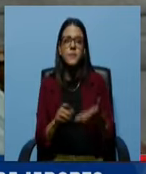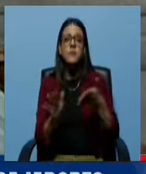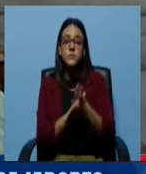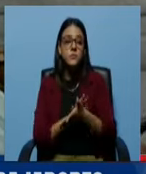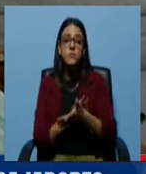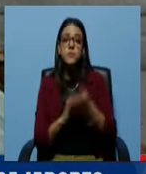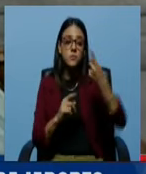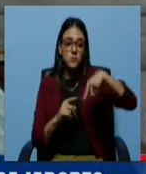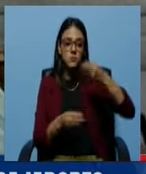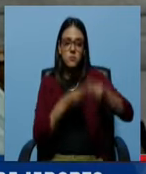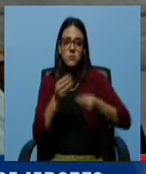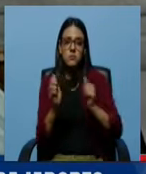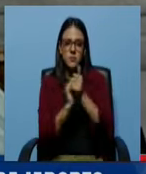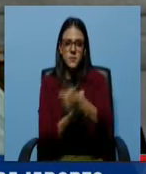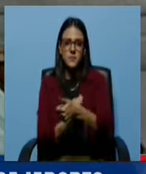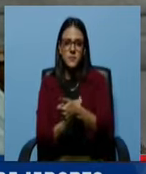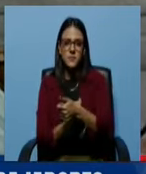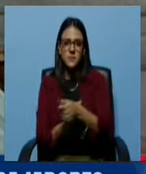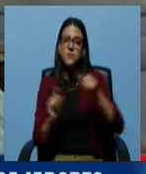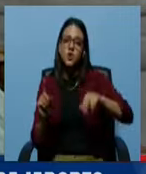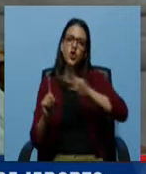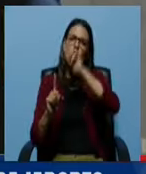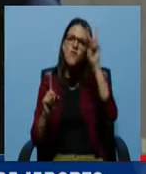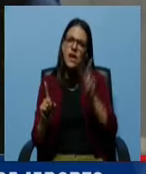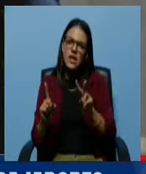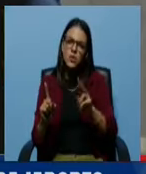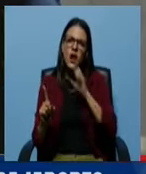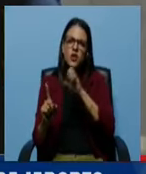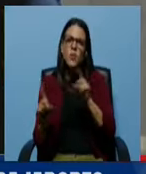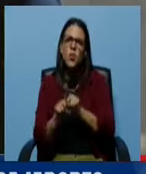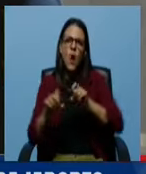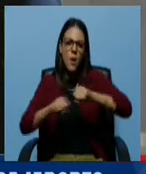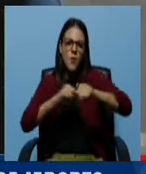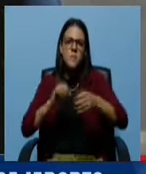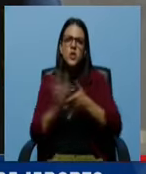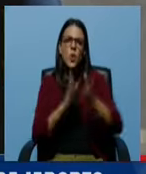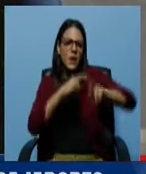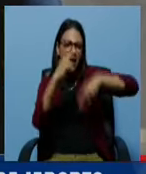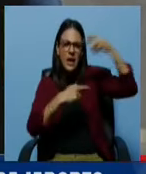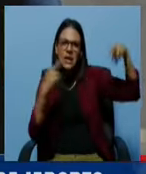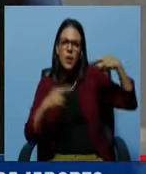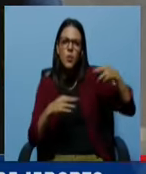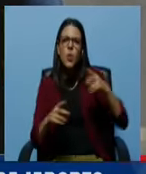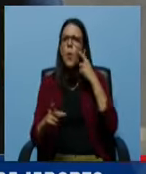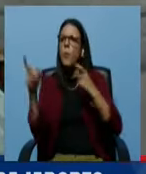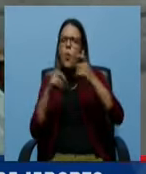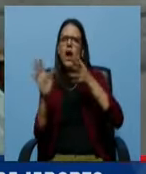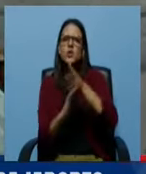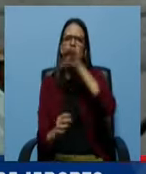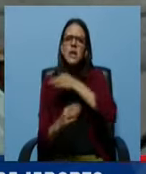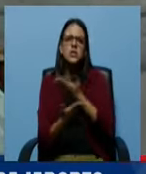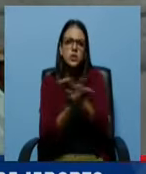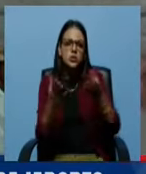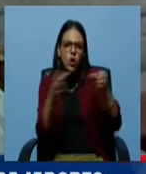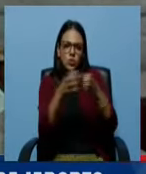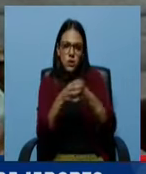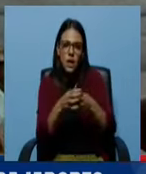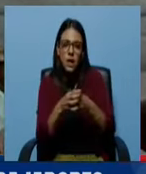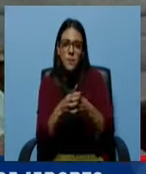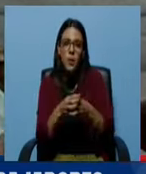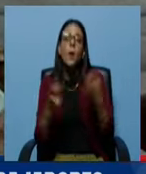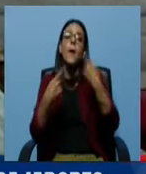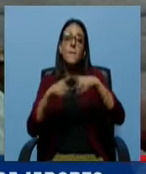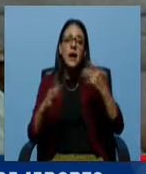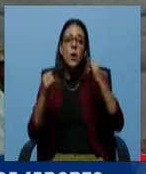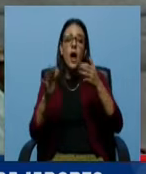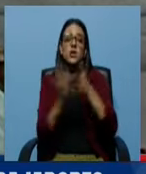que esté, Venezuela está en el nivel de movimiento revolucionario hacia el socialismo, pero en el nivel que esté un